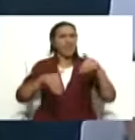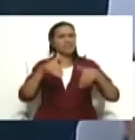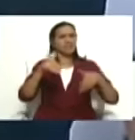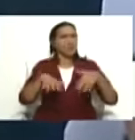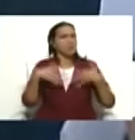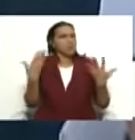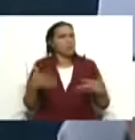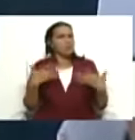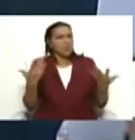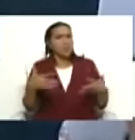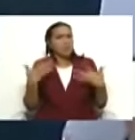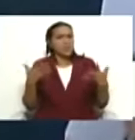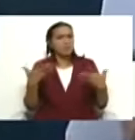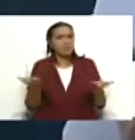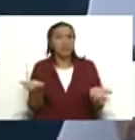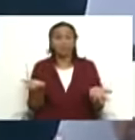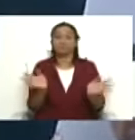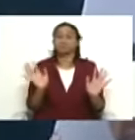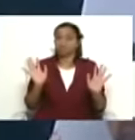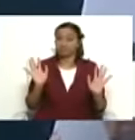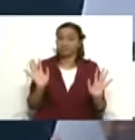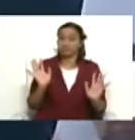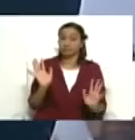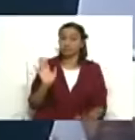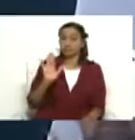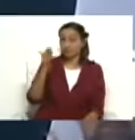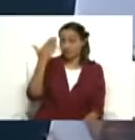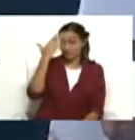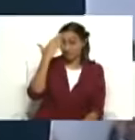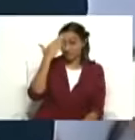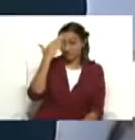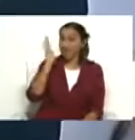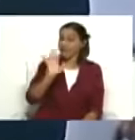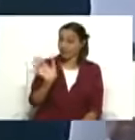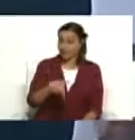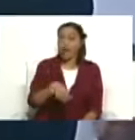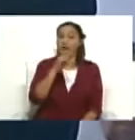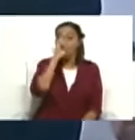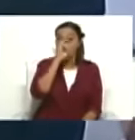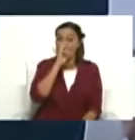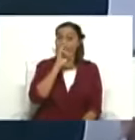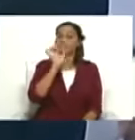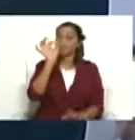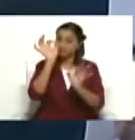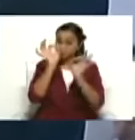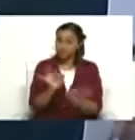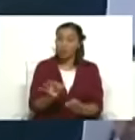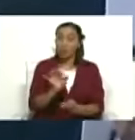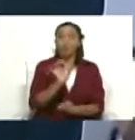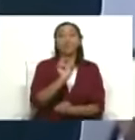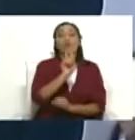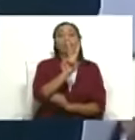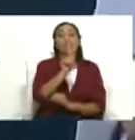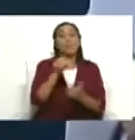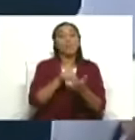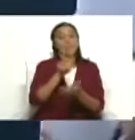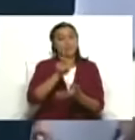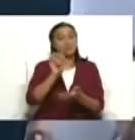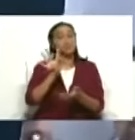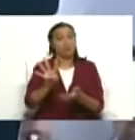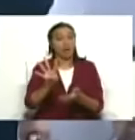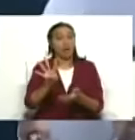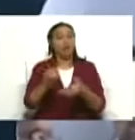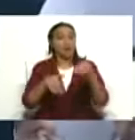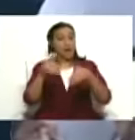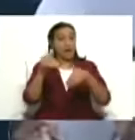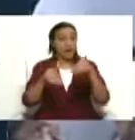presidenciales? Que ya sabemos el año en que van a ser, este año 2024. Yo les voy a decir cuándo